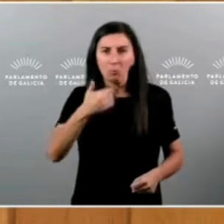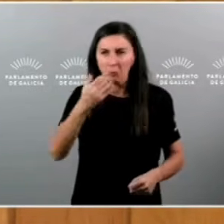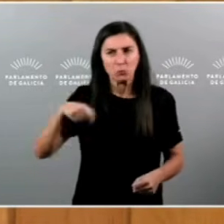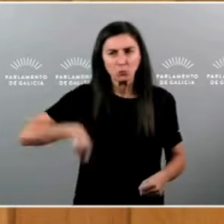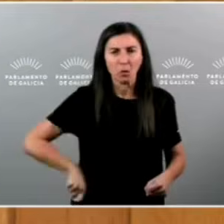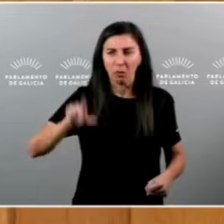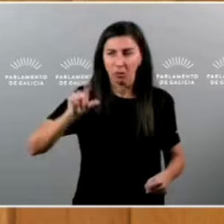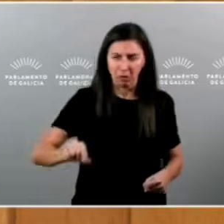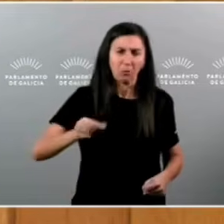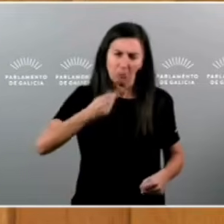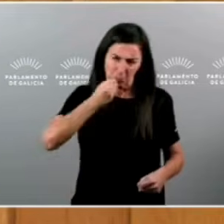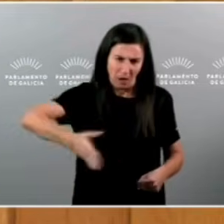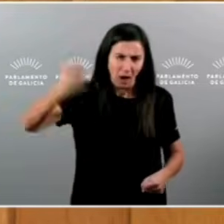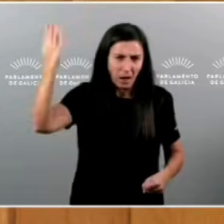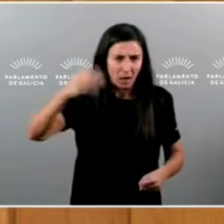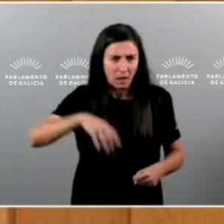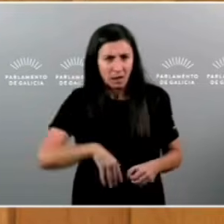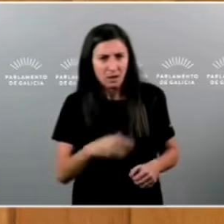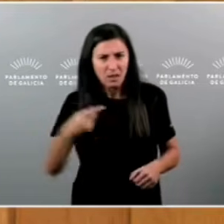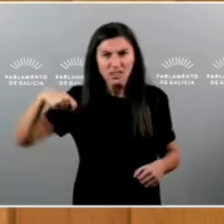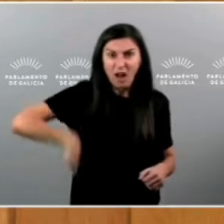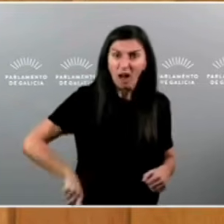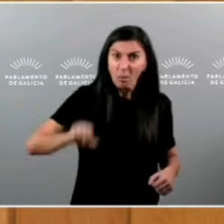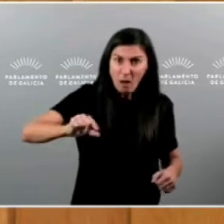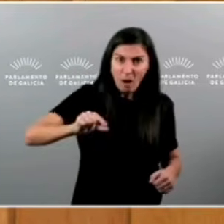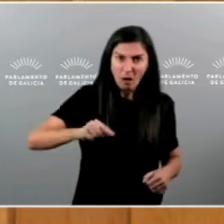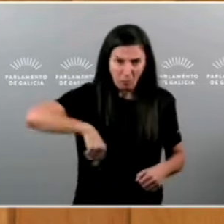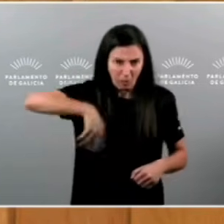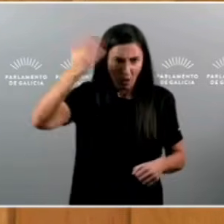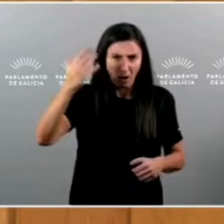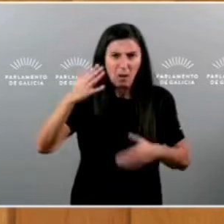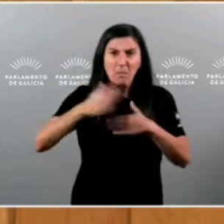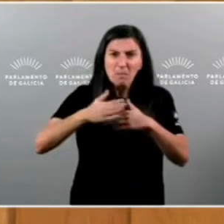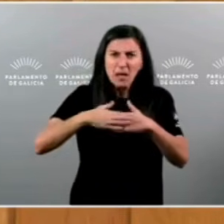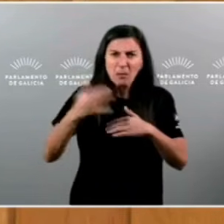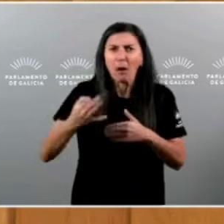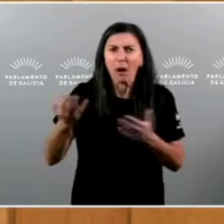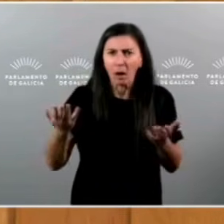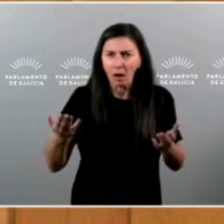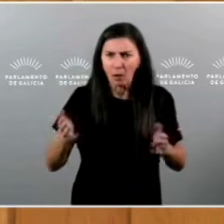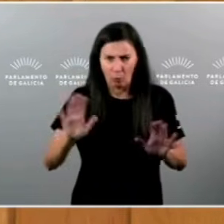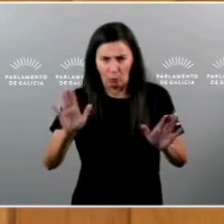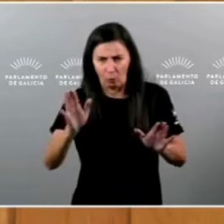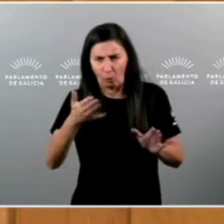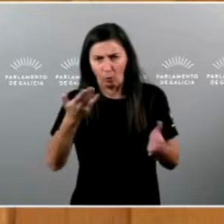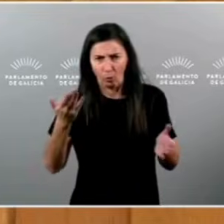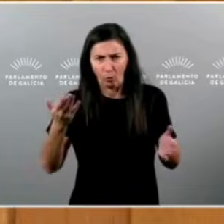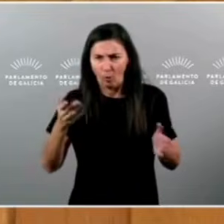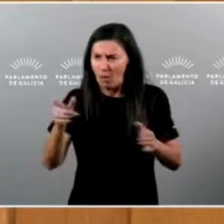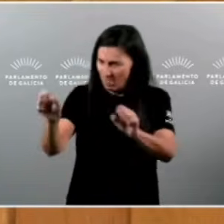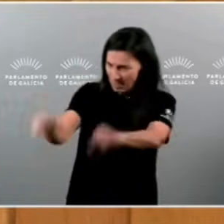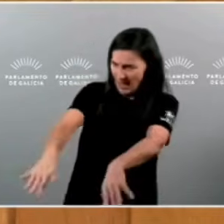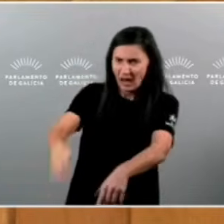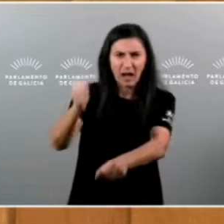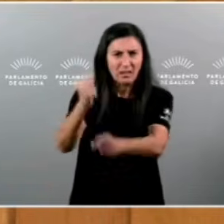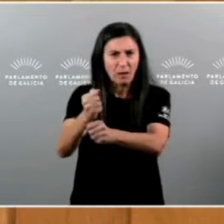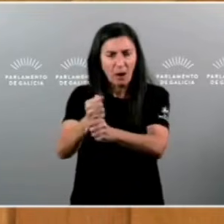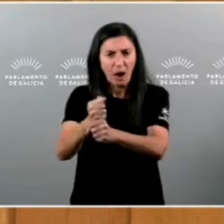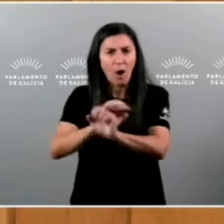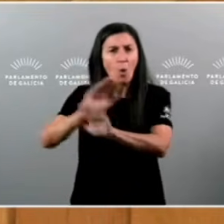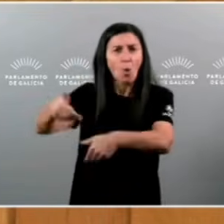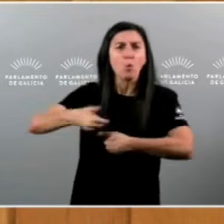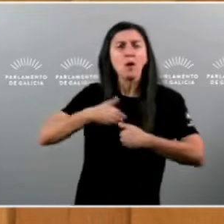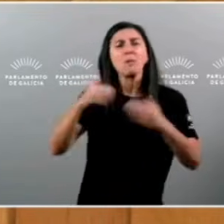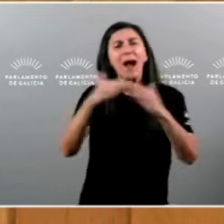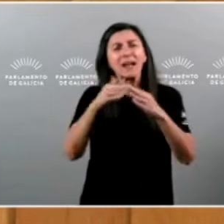queren esas mulleres. Un salario mínimo interprofesional, moito mellor o que lles defende o Partido Popular. Deixa de traballar, volve pa casa a cuidar a